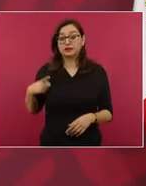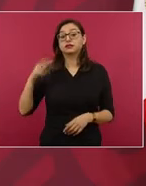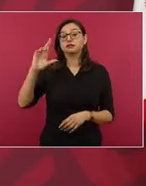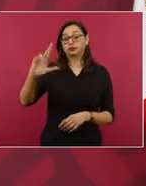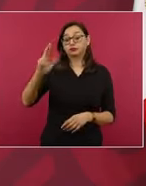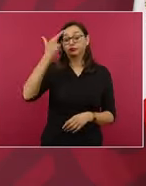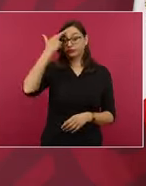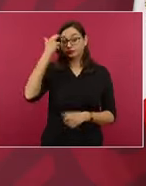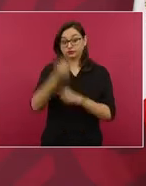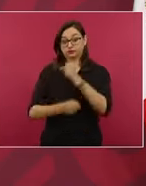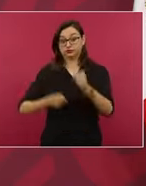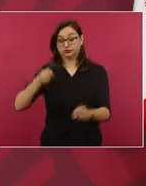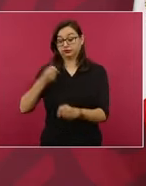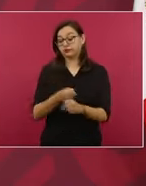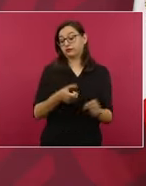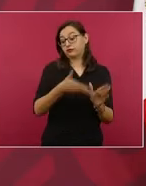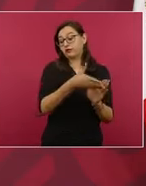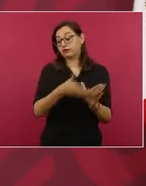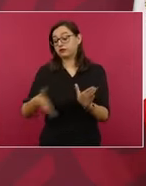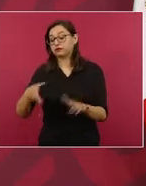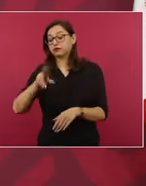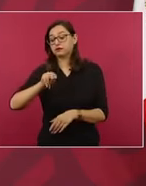en el 88